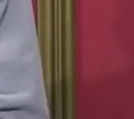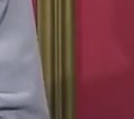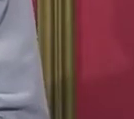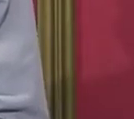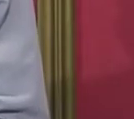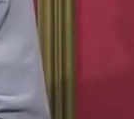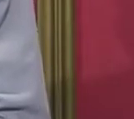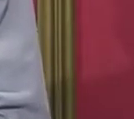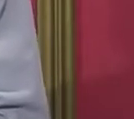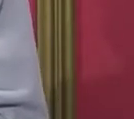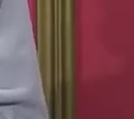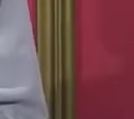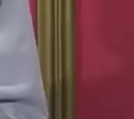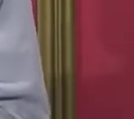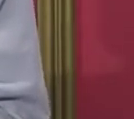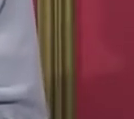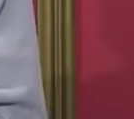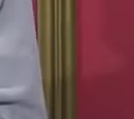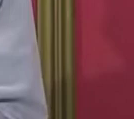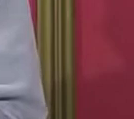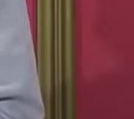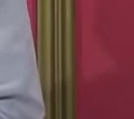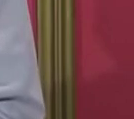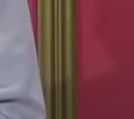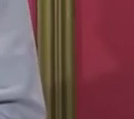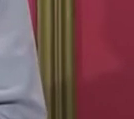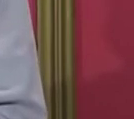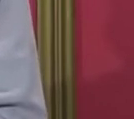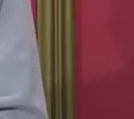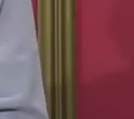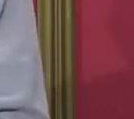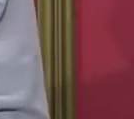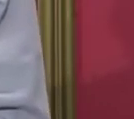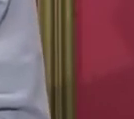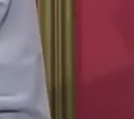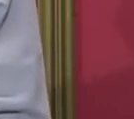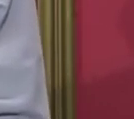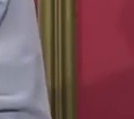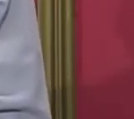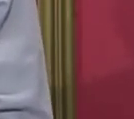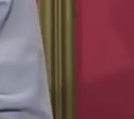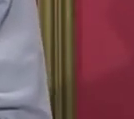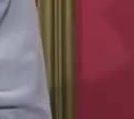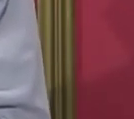y me calmé, agarré el niño y nos fuimos al hospital así morado. Y cuando íbamos en el camino, pastor,